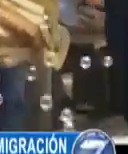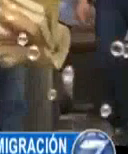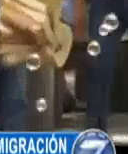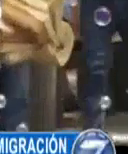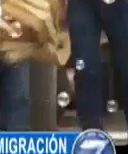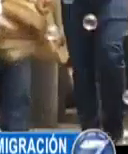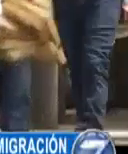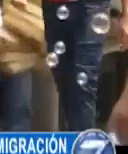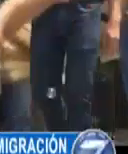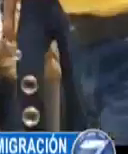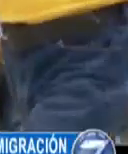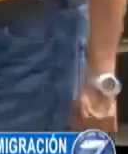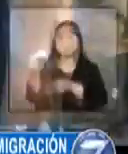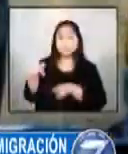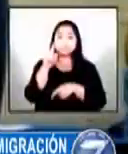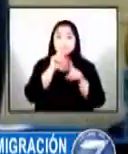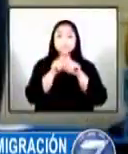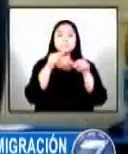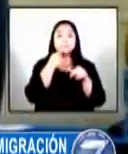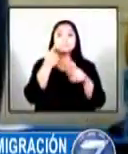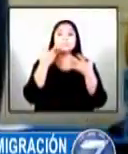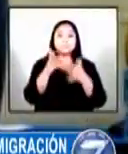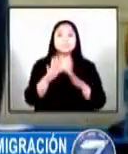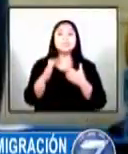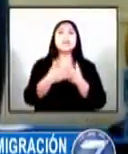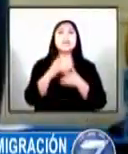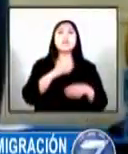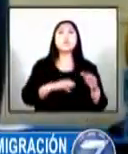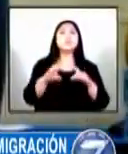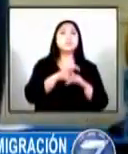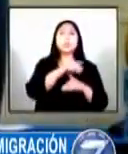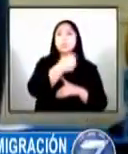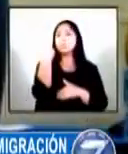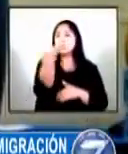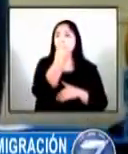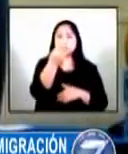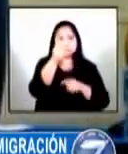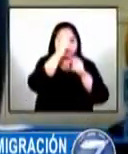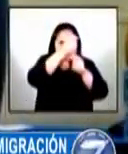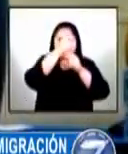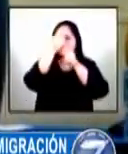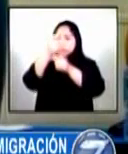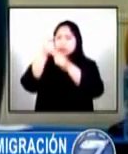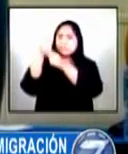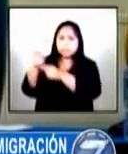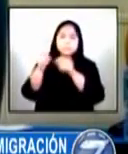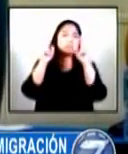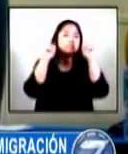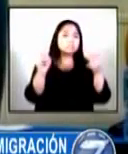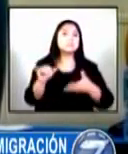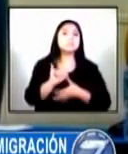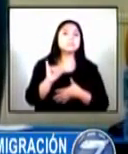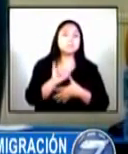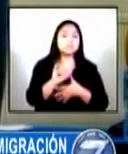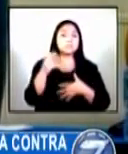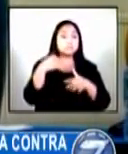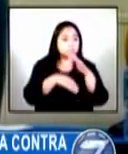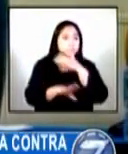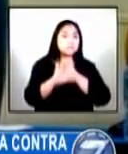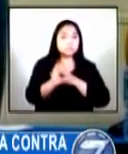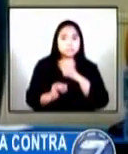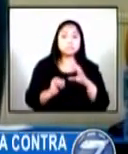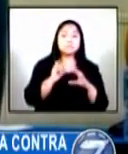a este honorable Consejo Permanente a que todos seamos respetuosos de los marcos internos de cada, marcos